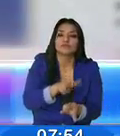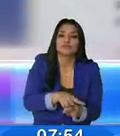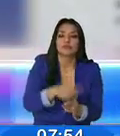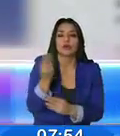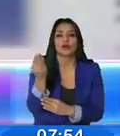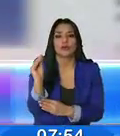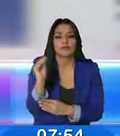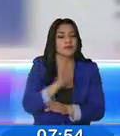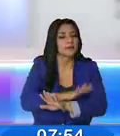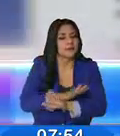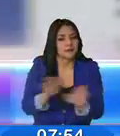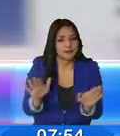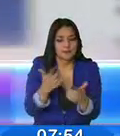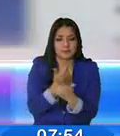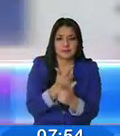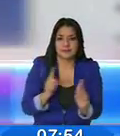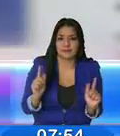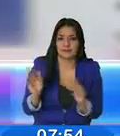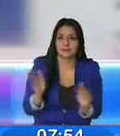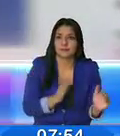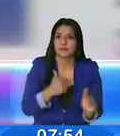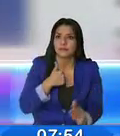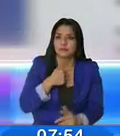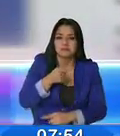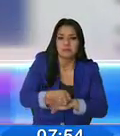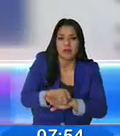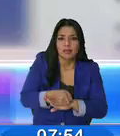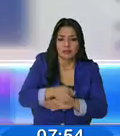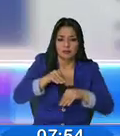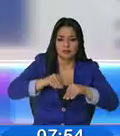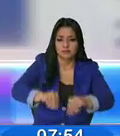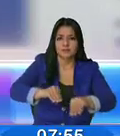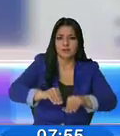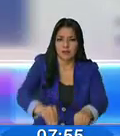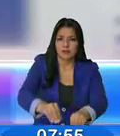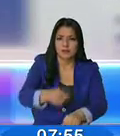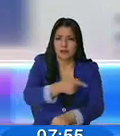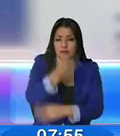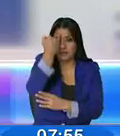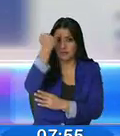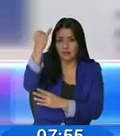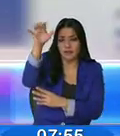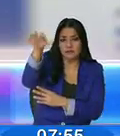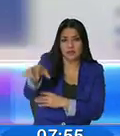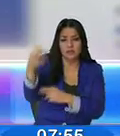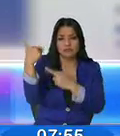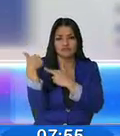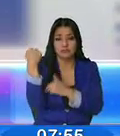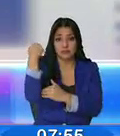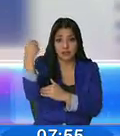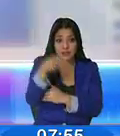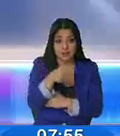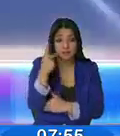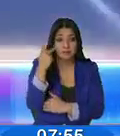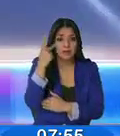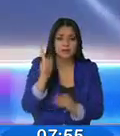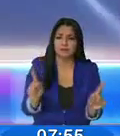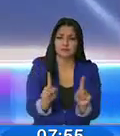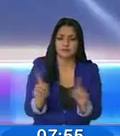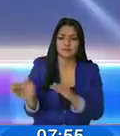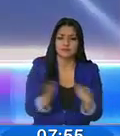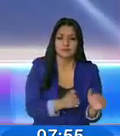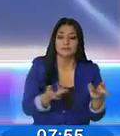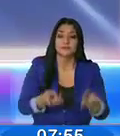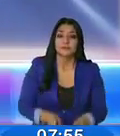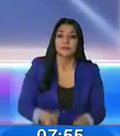reproductivos de los adolescentes y que en ningún momento la sentencia establecería que el Estado tenga derechos sobre los padres. Así también,